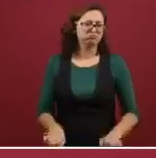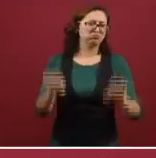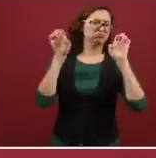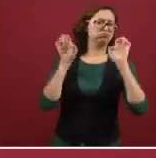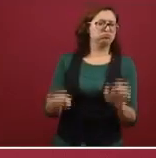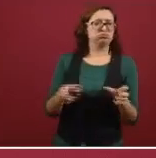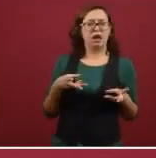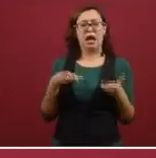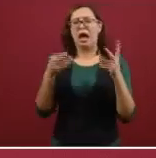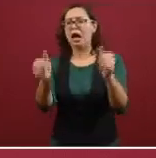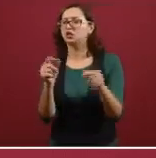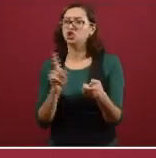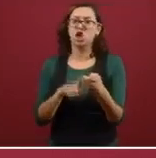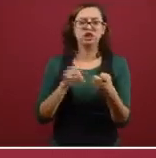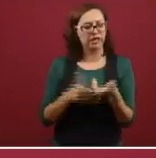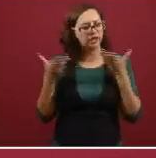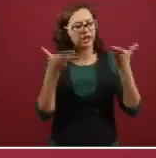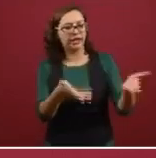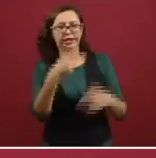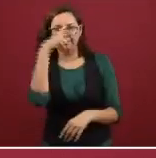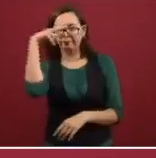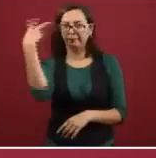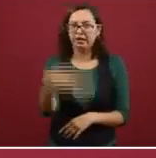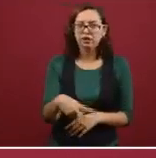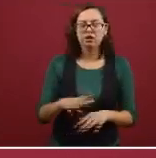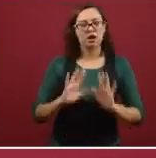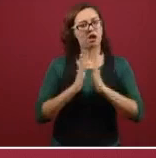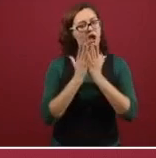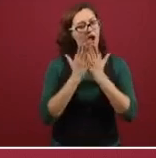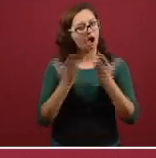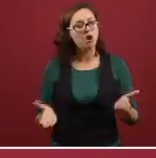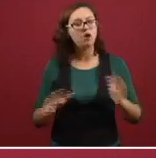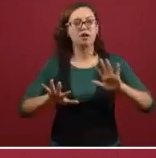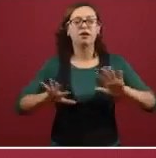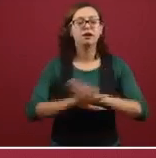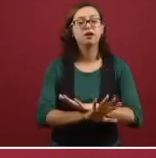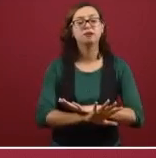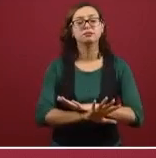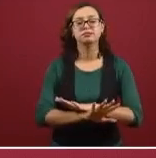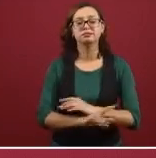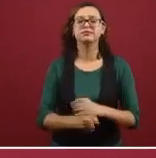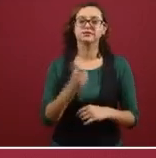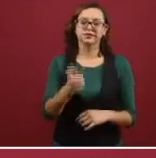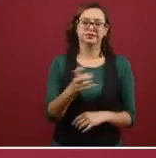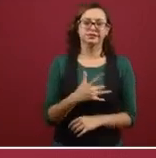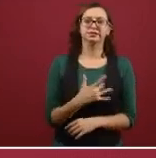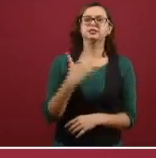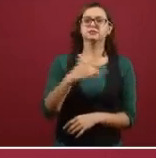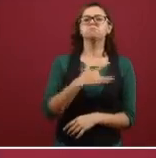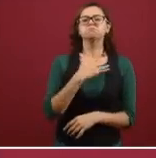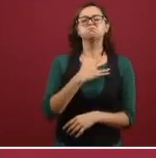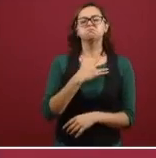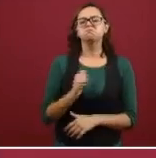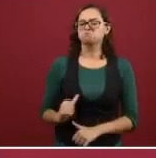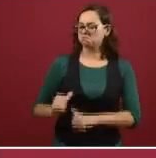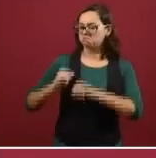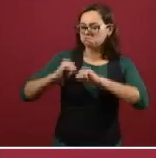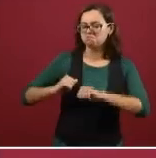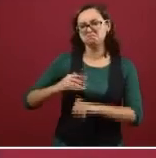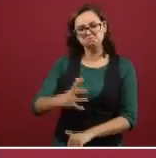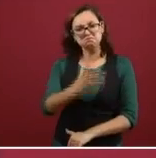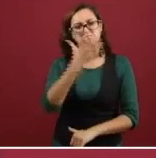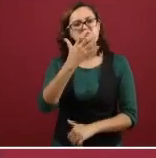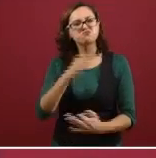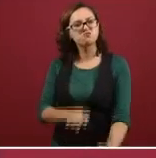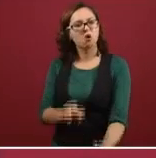Eso ya cambió y eso es lo que nos da mucha autoridad y nos ayuda a